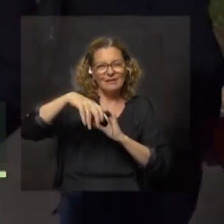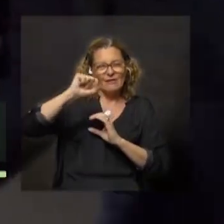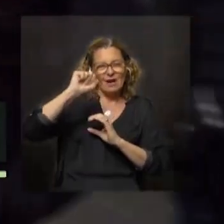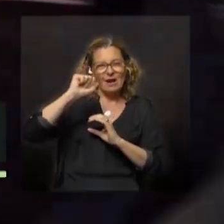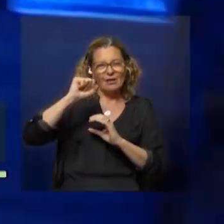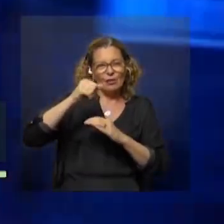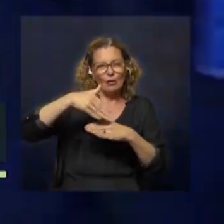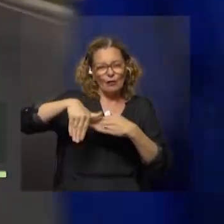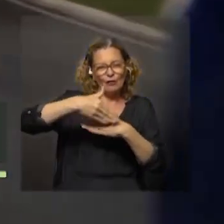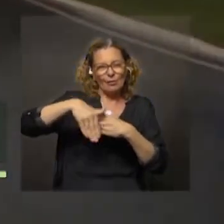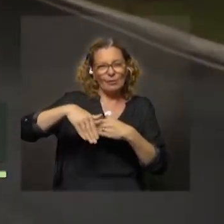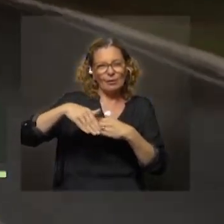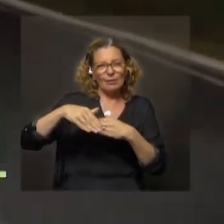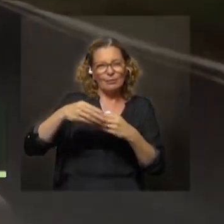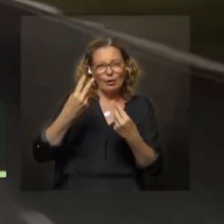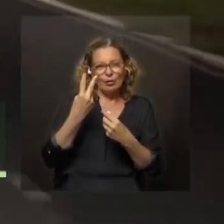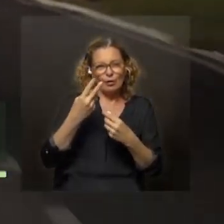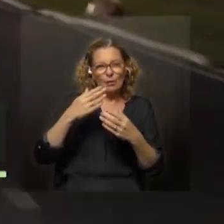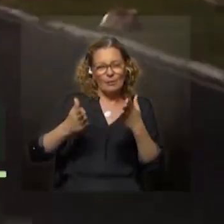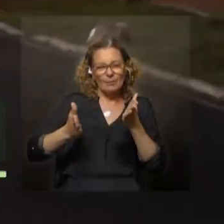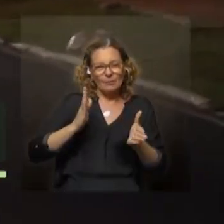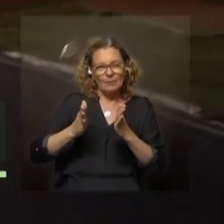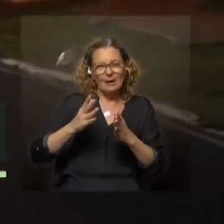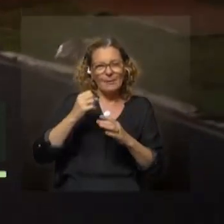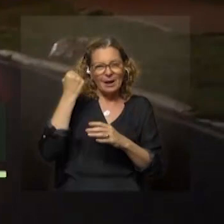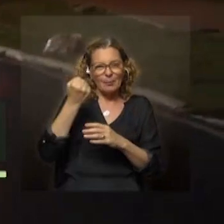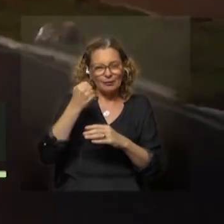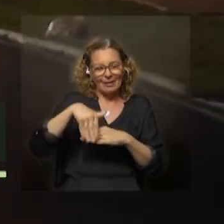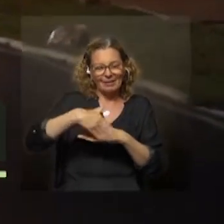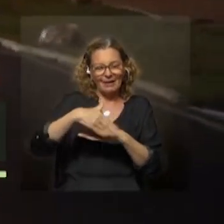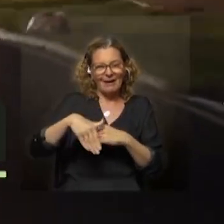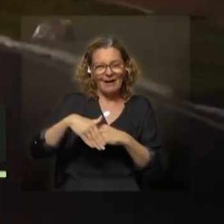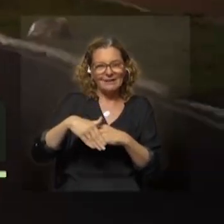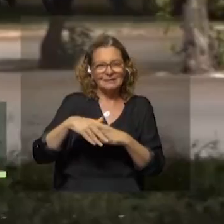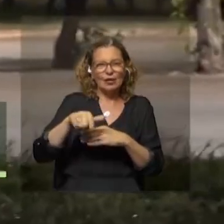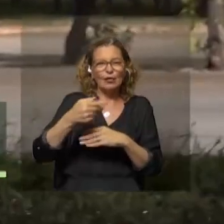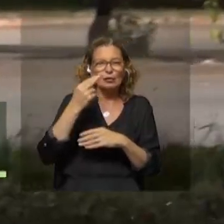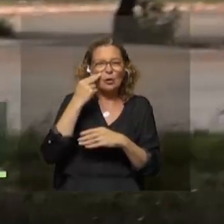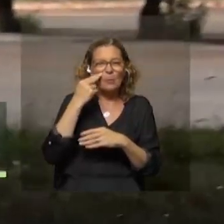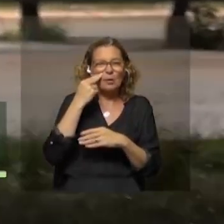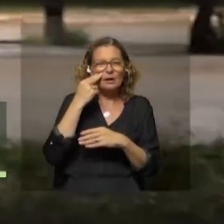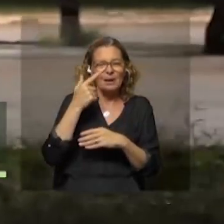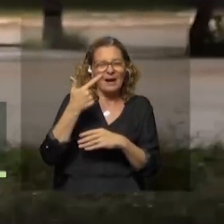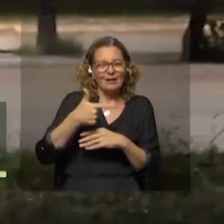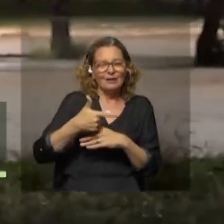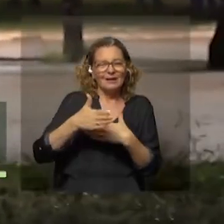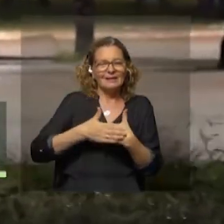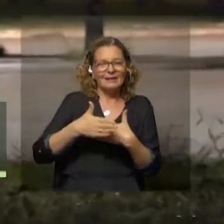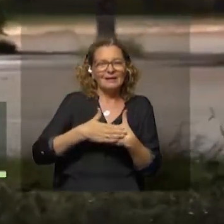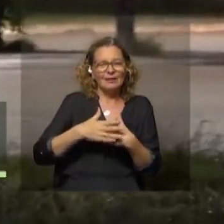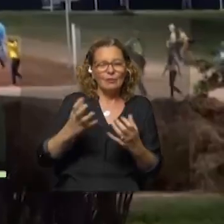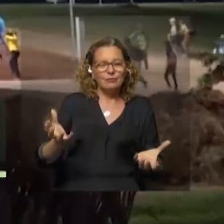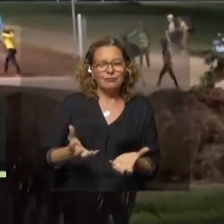de un viaducto que superpone dos de las principales avenidas de la capital y otros causaron daños en una gasolinera cercana donde